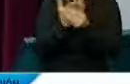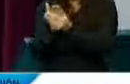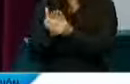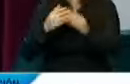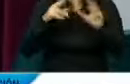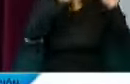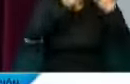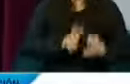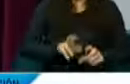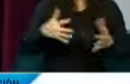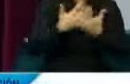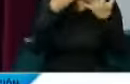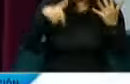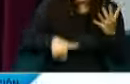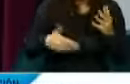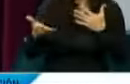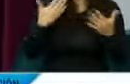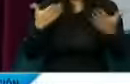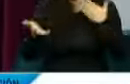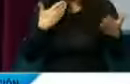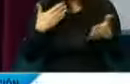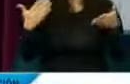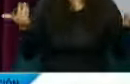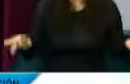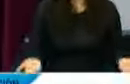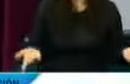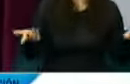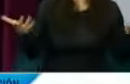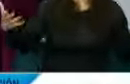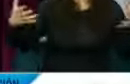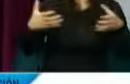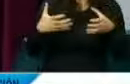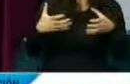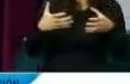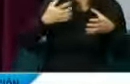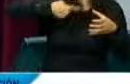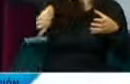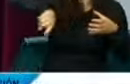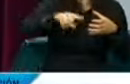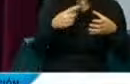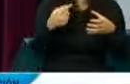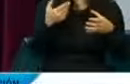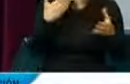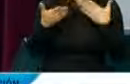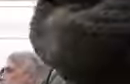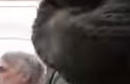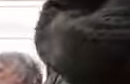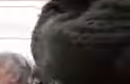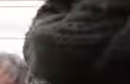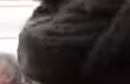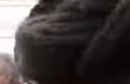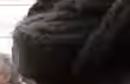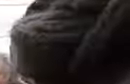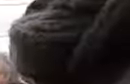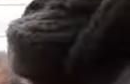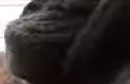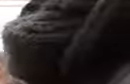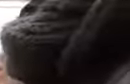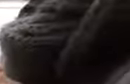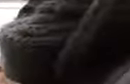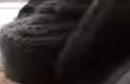resto del pueblo, ¿qué nos queda? Pero perdón, dijiste algo que me impactó un poco, a veces se pasa por alto, pero dijiste que los chicos se desmayan por hambre en el